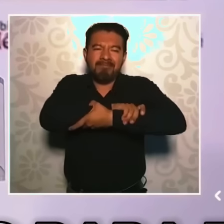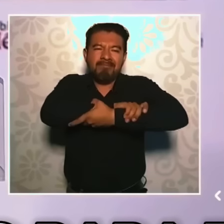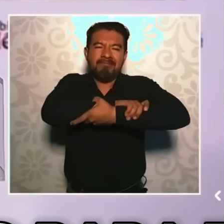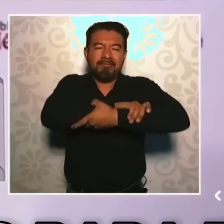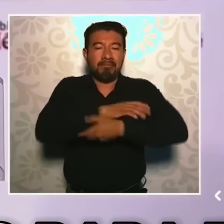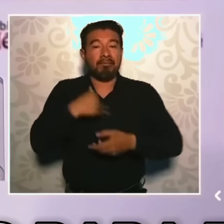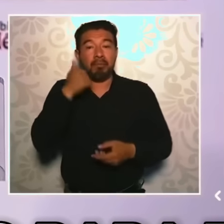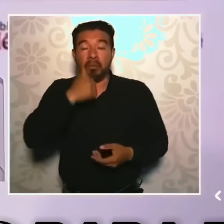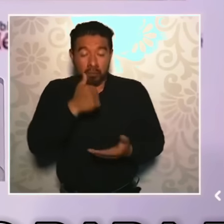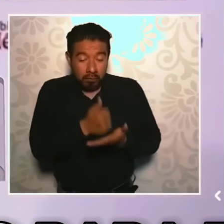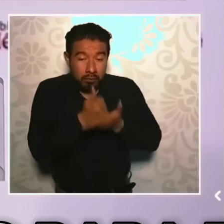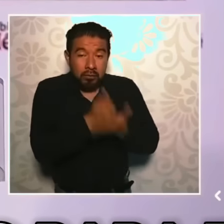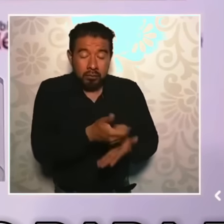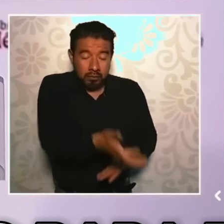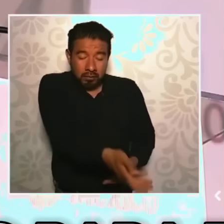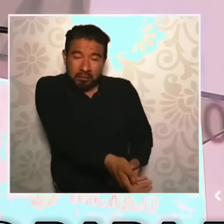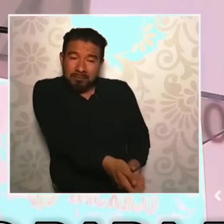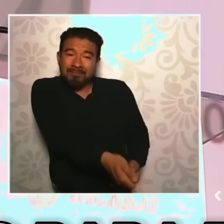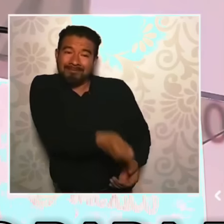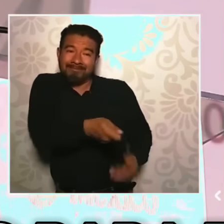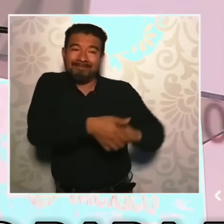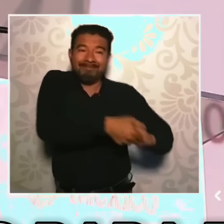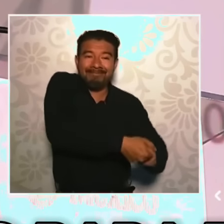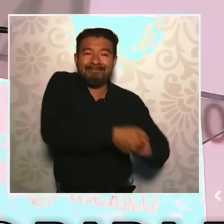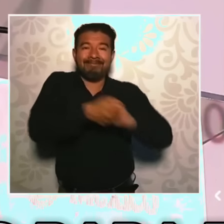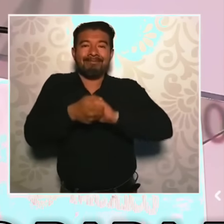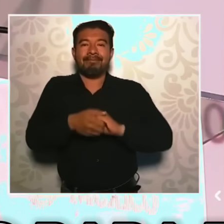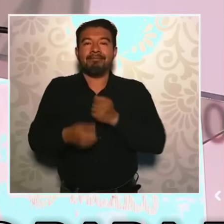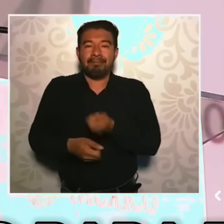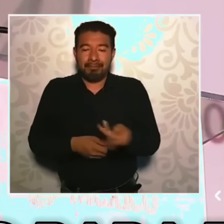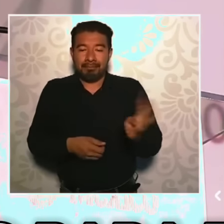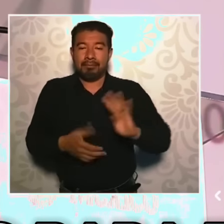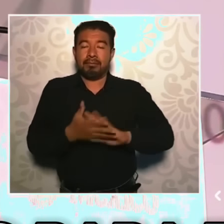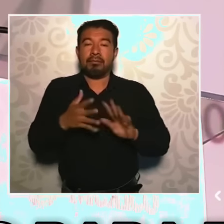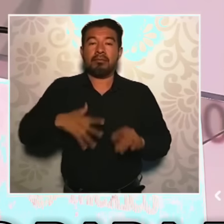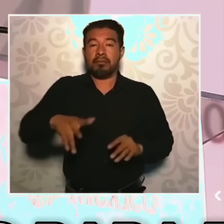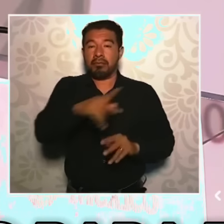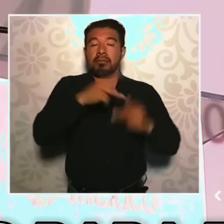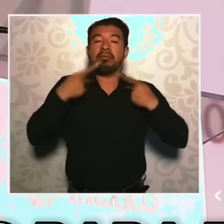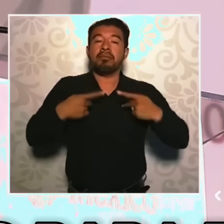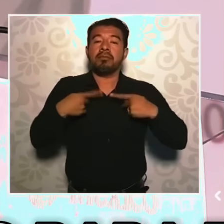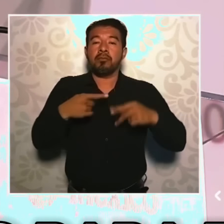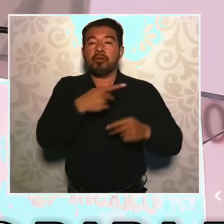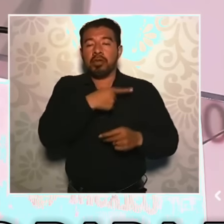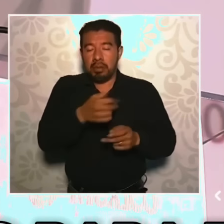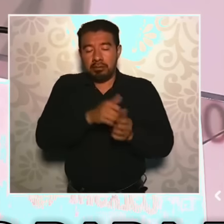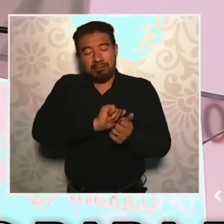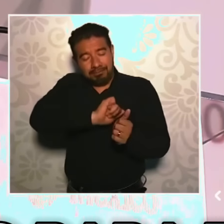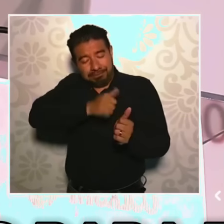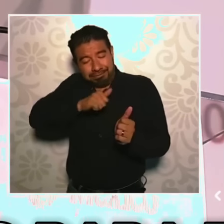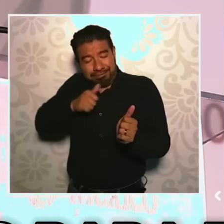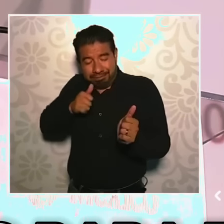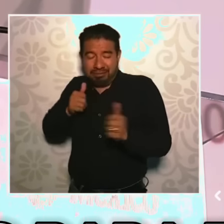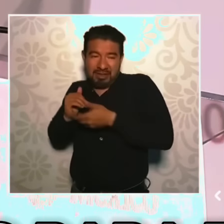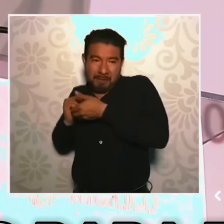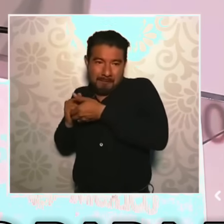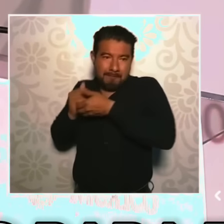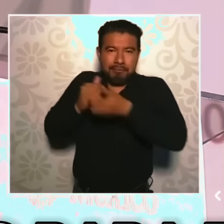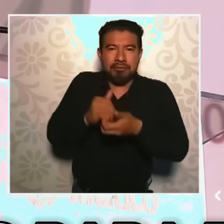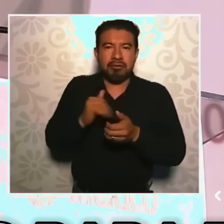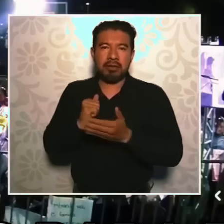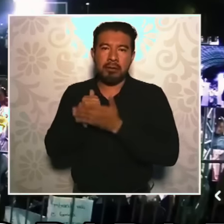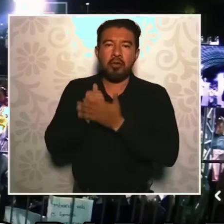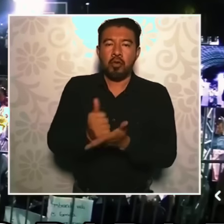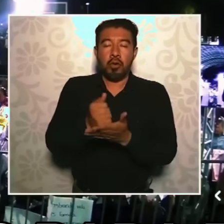hermanas que se quedan atrás para que caminen con nosotros. Esa es la máxima de por el bien